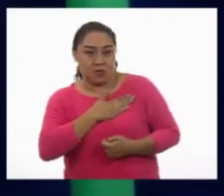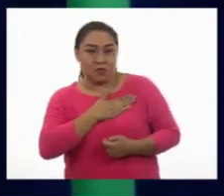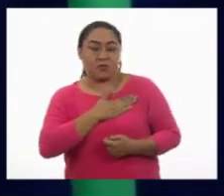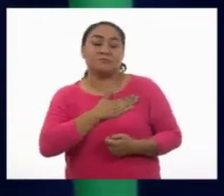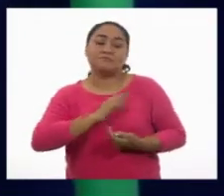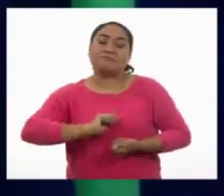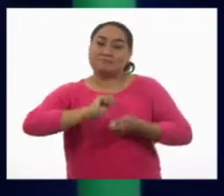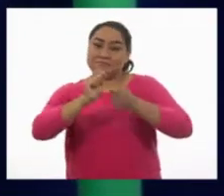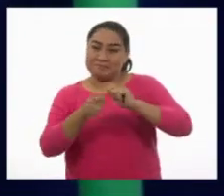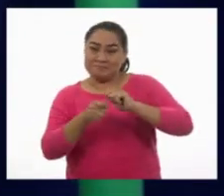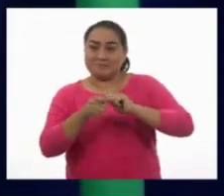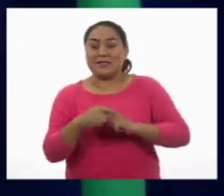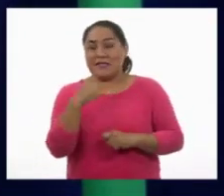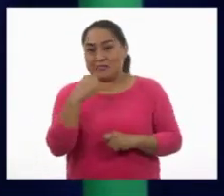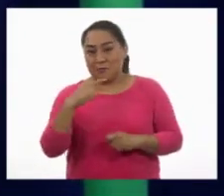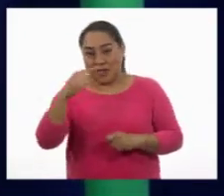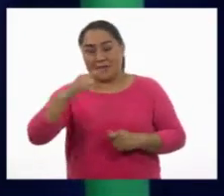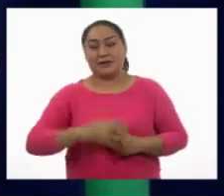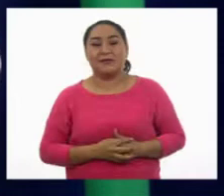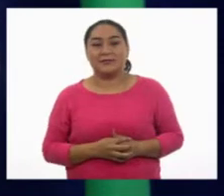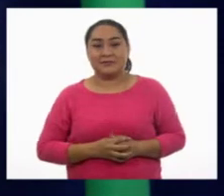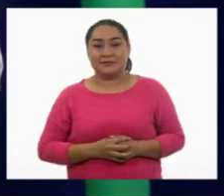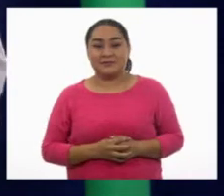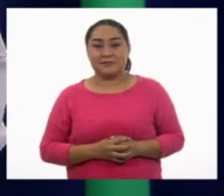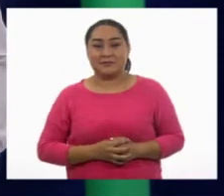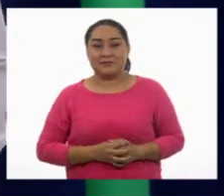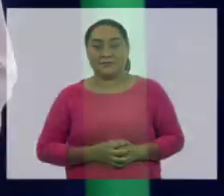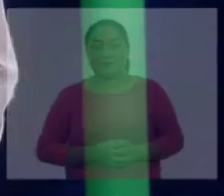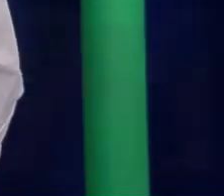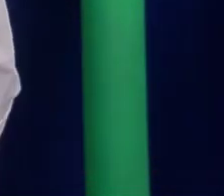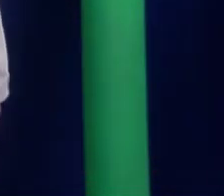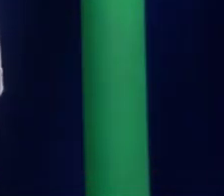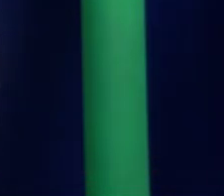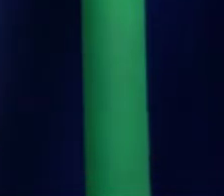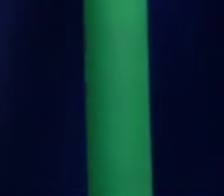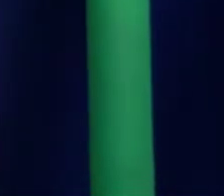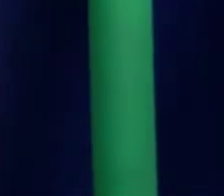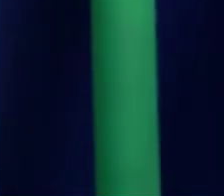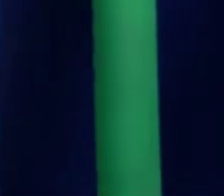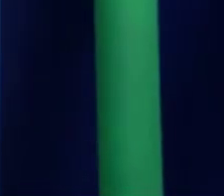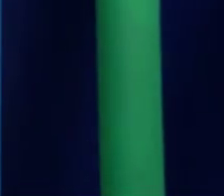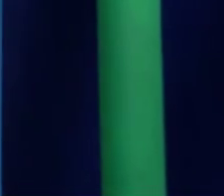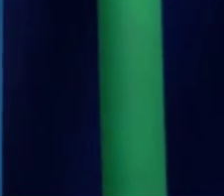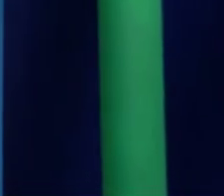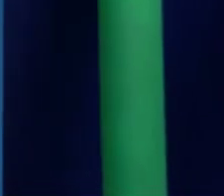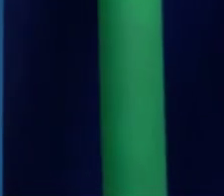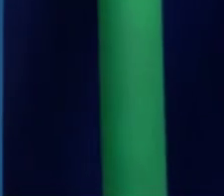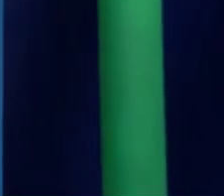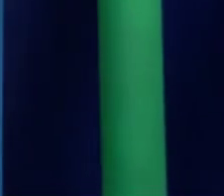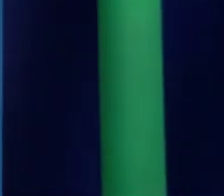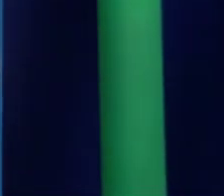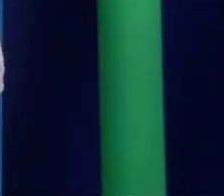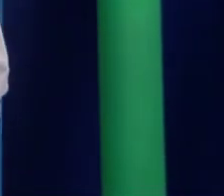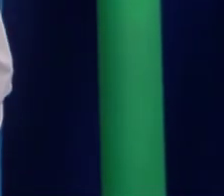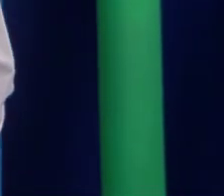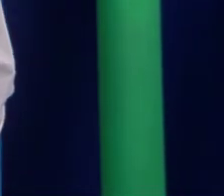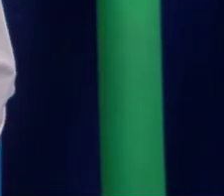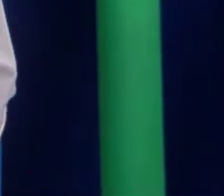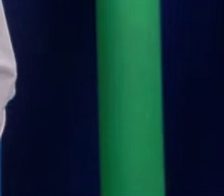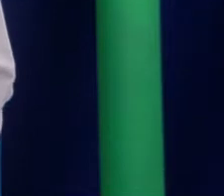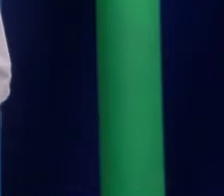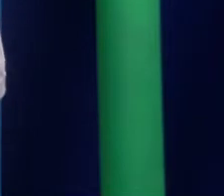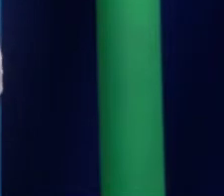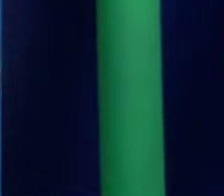Méndez Ramírez, Juan Niyuli Cofradía de Ostula, Nihuala, Ipan Caltikpan Masehual Pómaro, Michoacán, Nehual